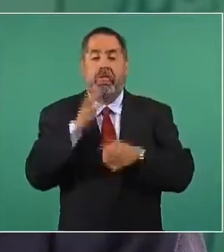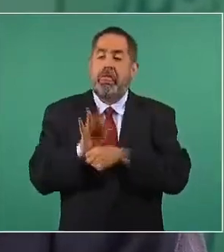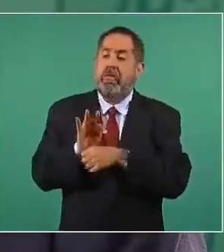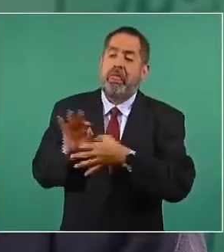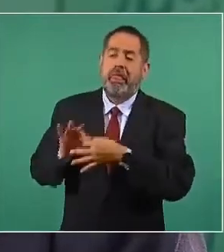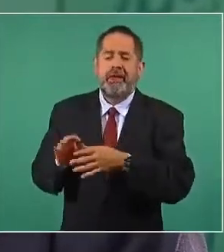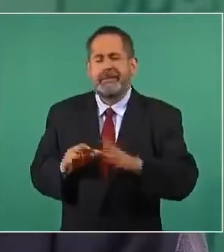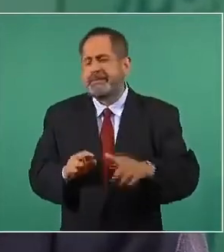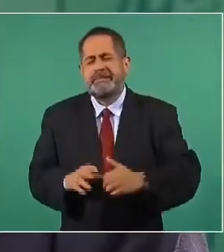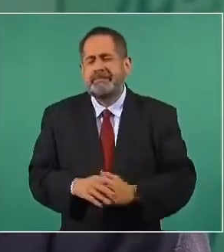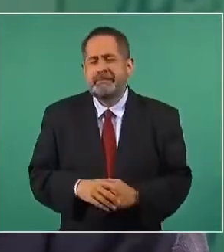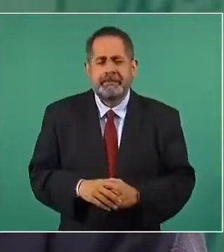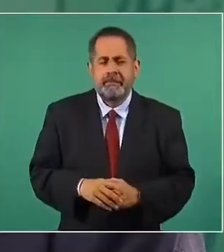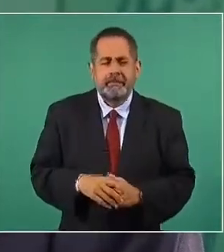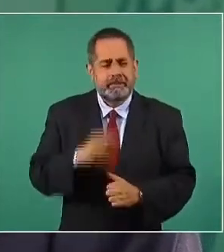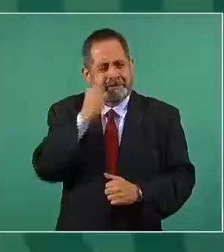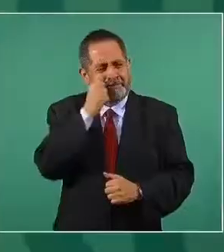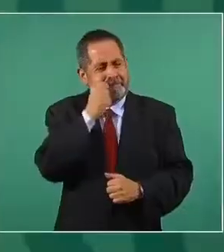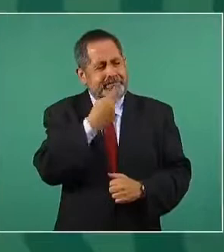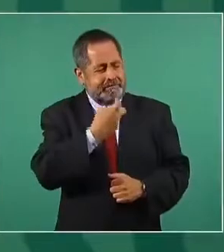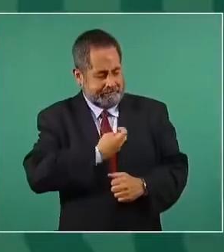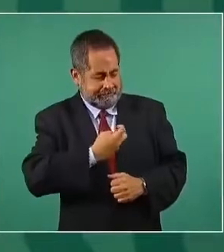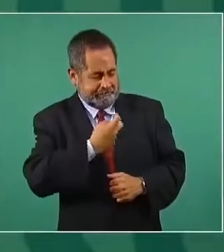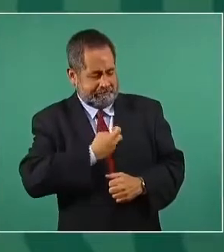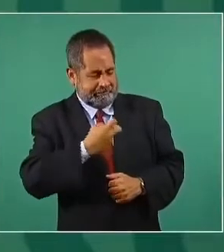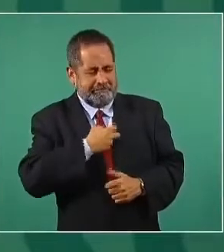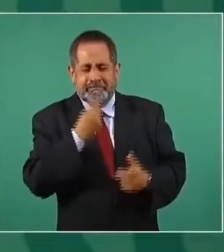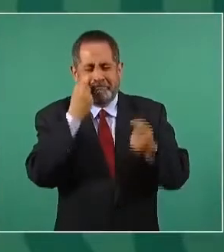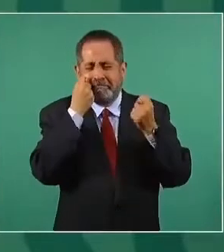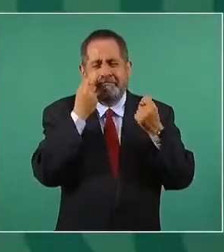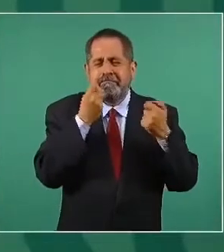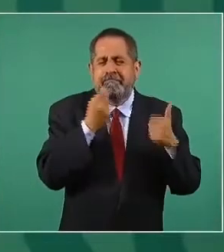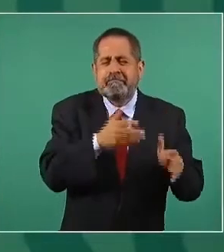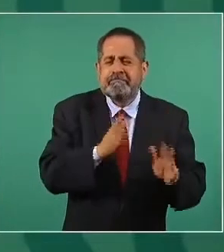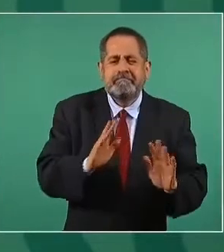paternalismo. No me importa